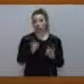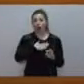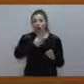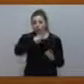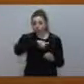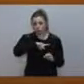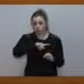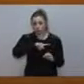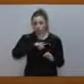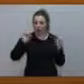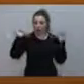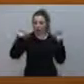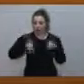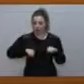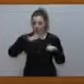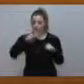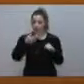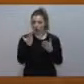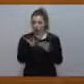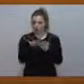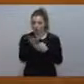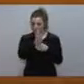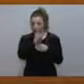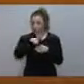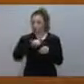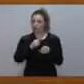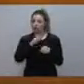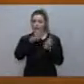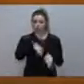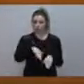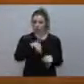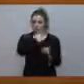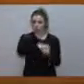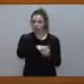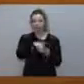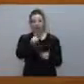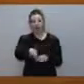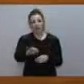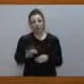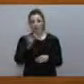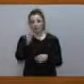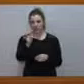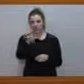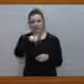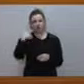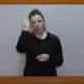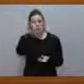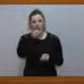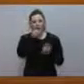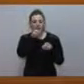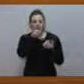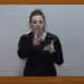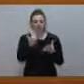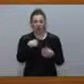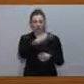sentido, estamos de acuerdo, como digo, con la moción que vamos a votar a favor y, además, también lo que hemos planteado ya hace más de